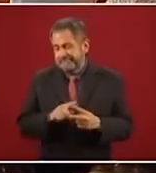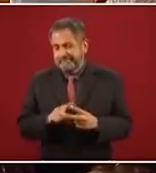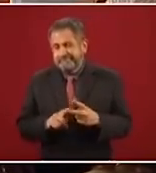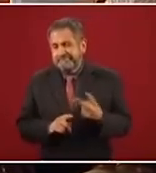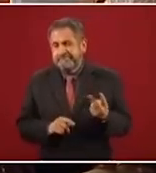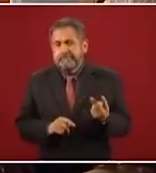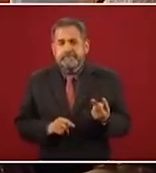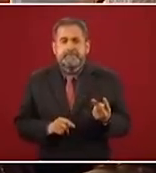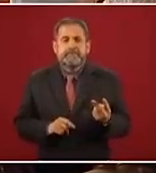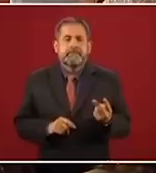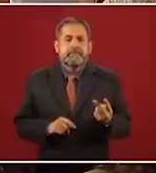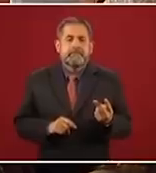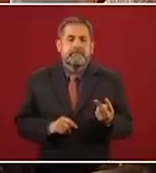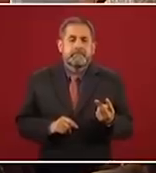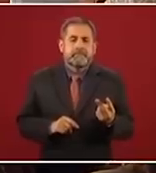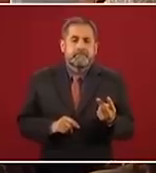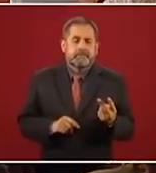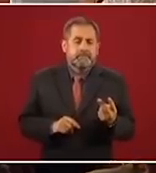que más